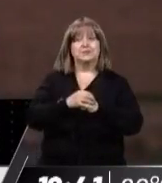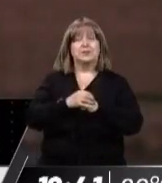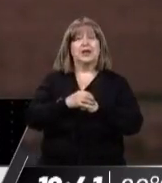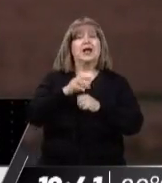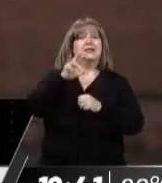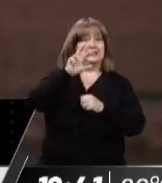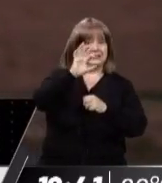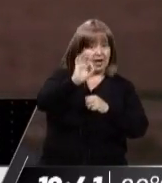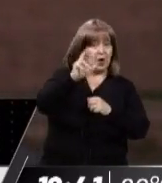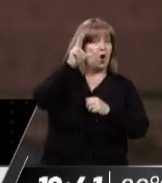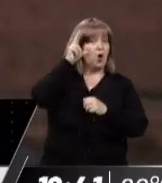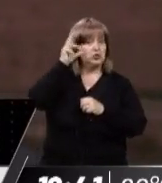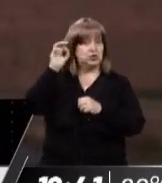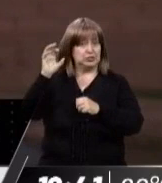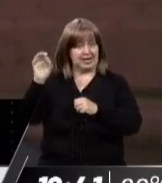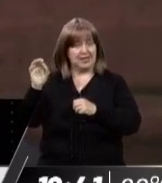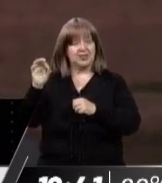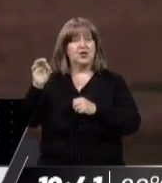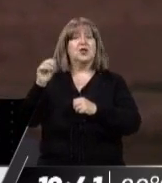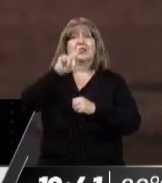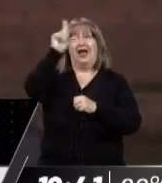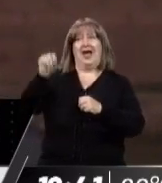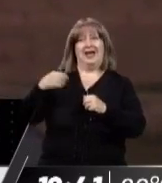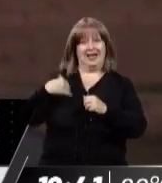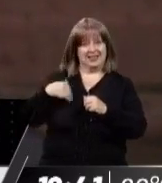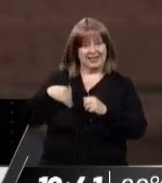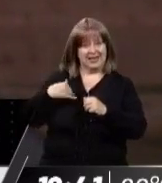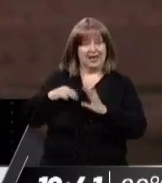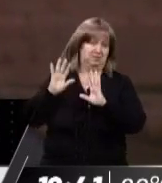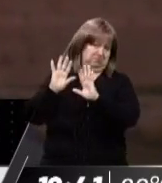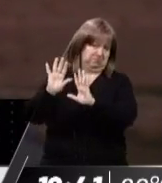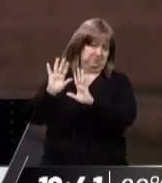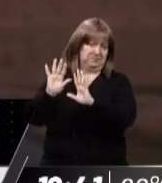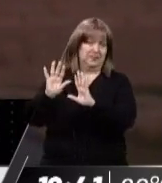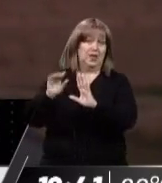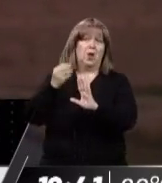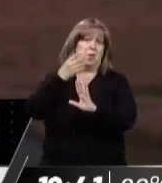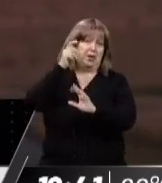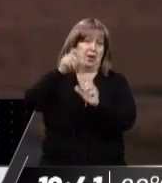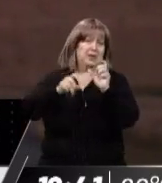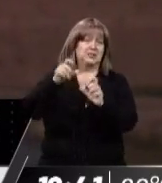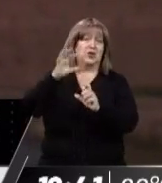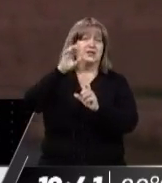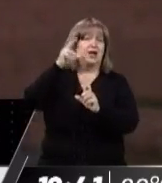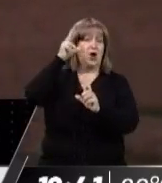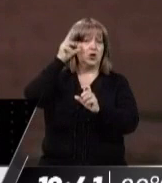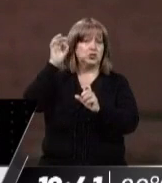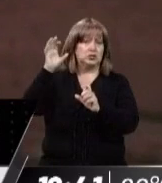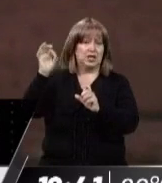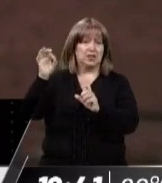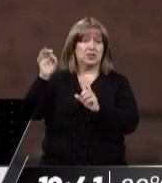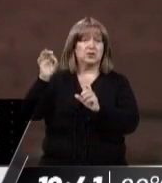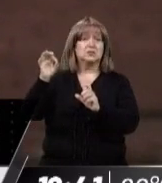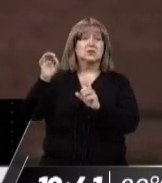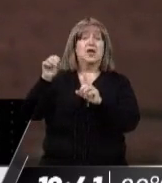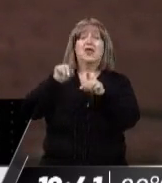El 0800 es a nivel de Argentina, a nivel nacional. Cualquier persona que llame a ese 0800